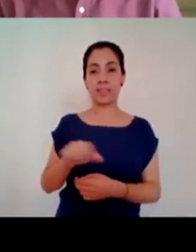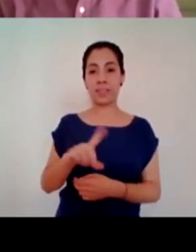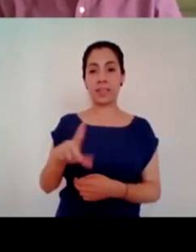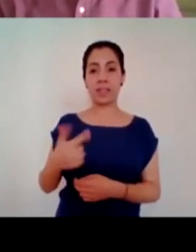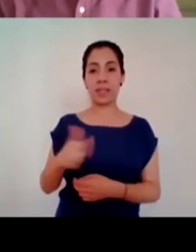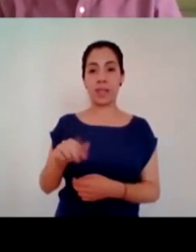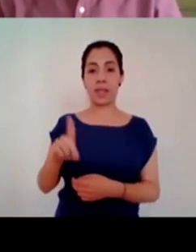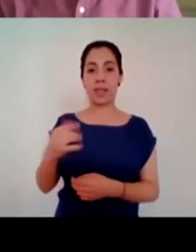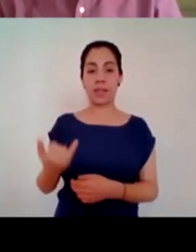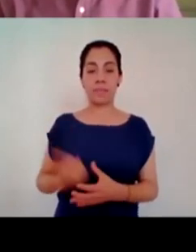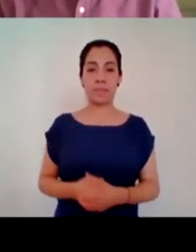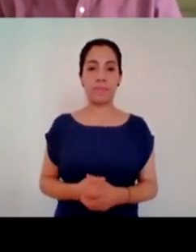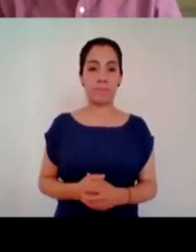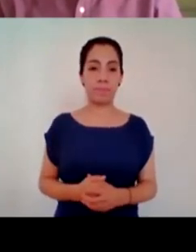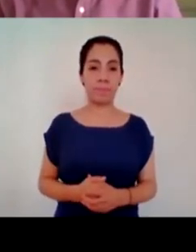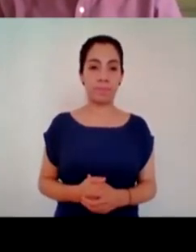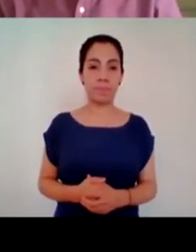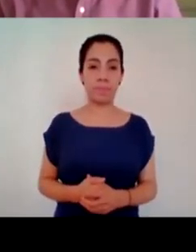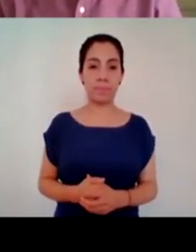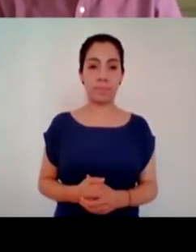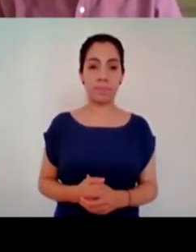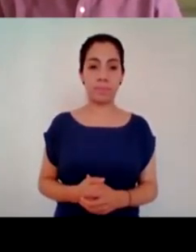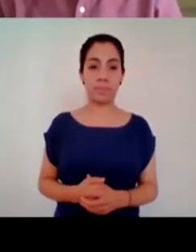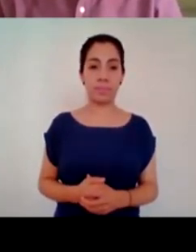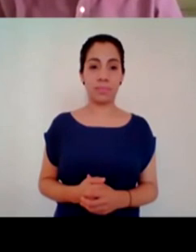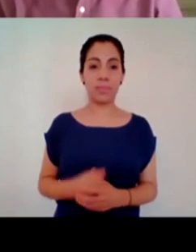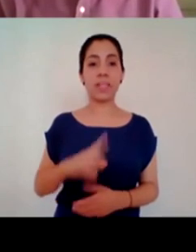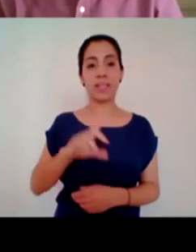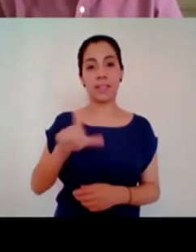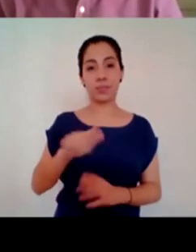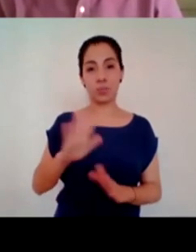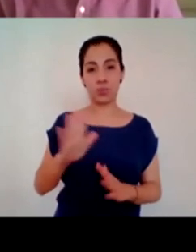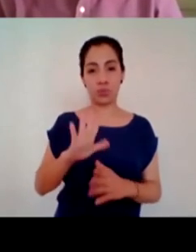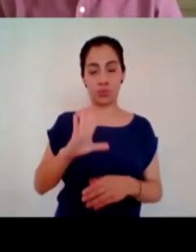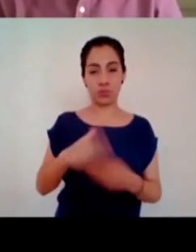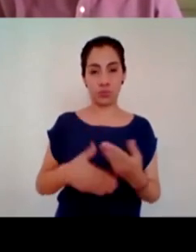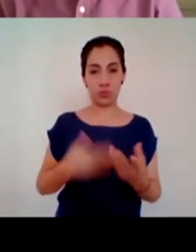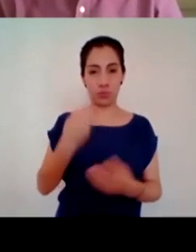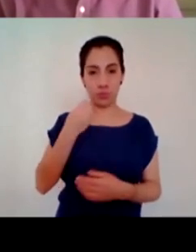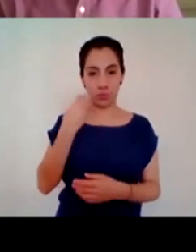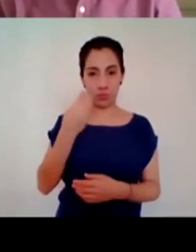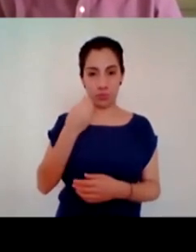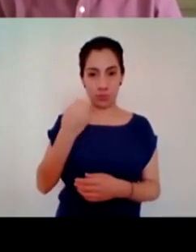después pues nos despedimos. Adelante.